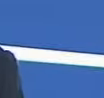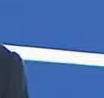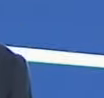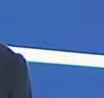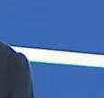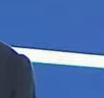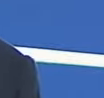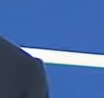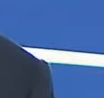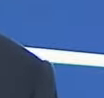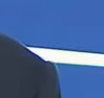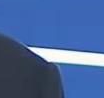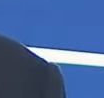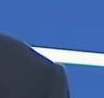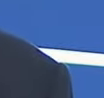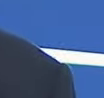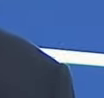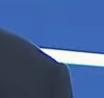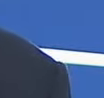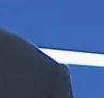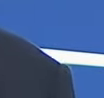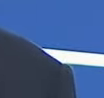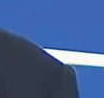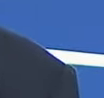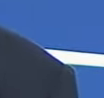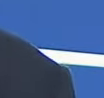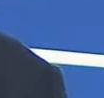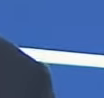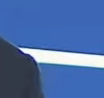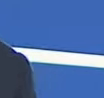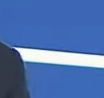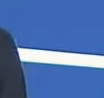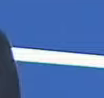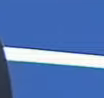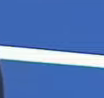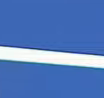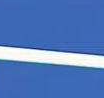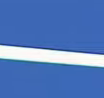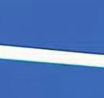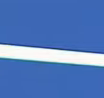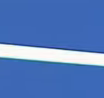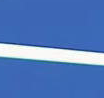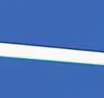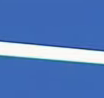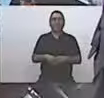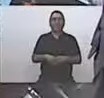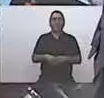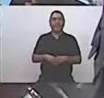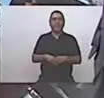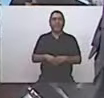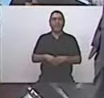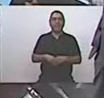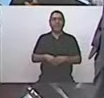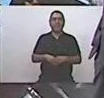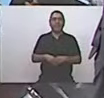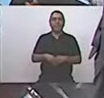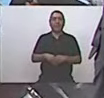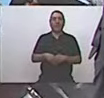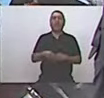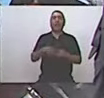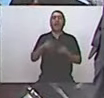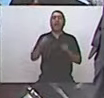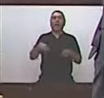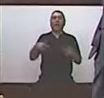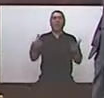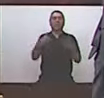te pueden desenganchar la paritaria y decir bueno y ahora nuestra paritaria va a ser 3% en lugar de se y se lo vuelven a aumentar claro digo de todas maneras vas a bajar de